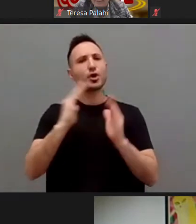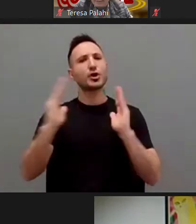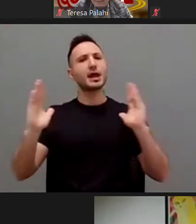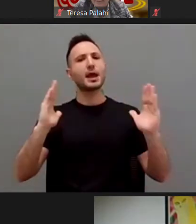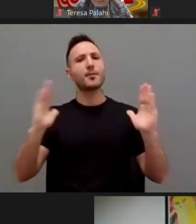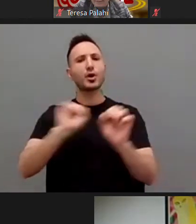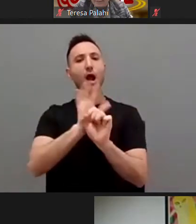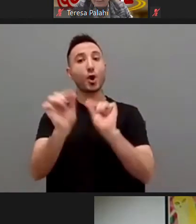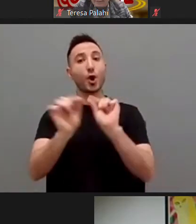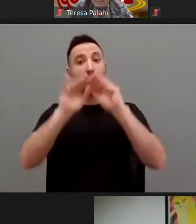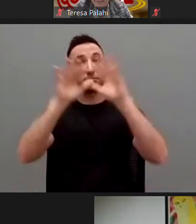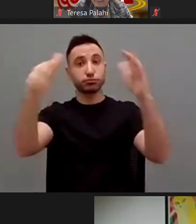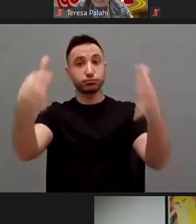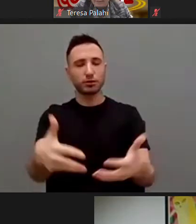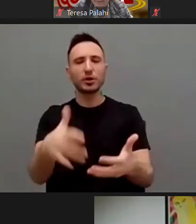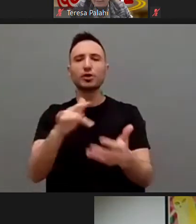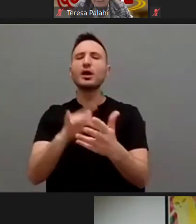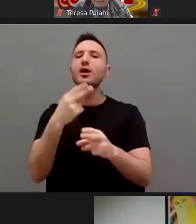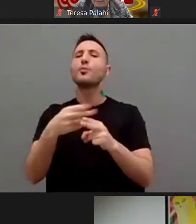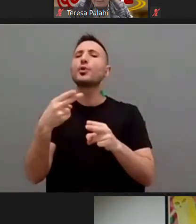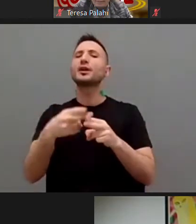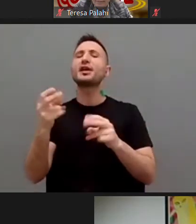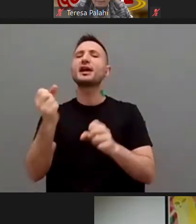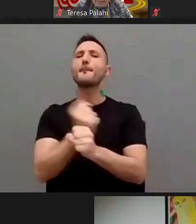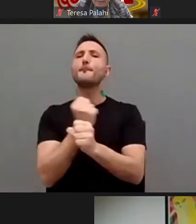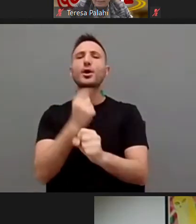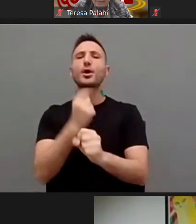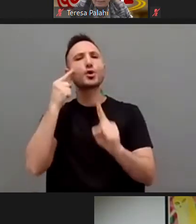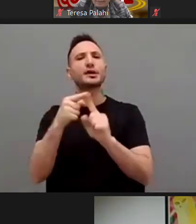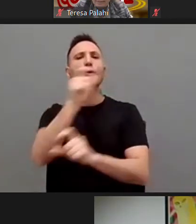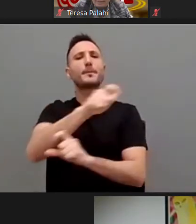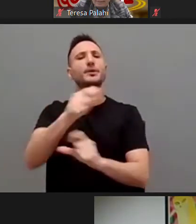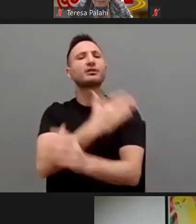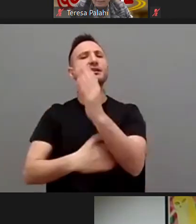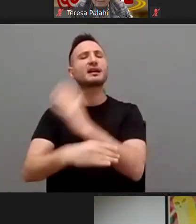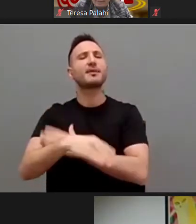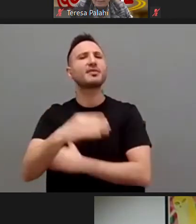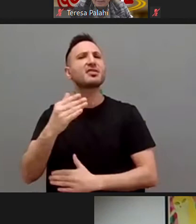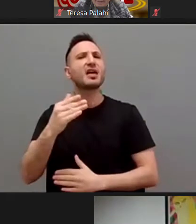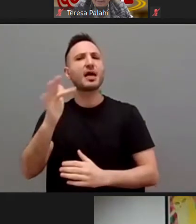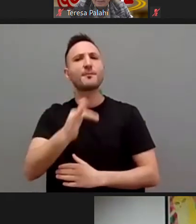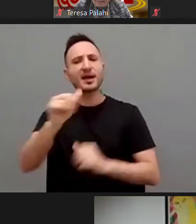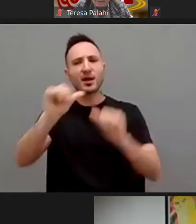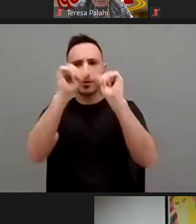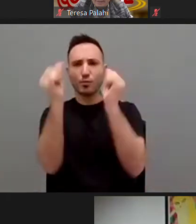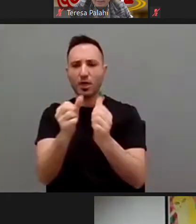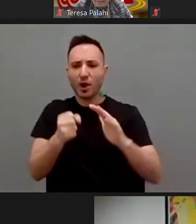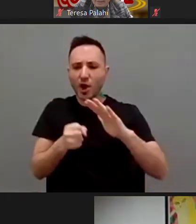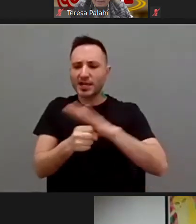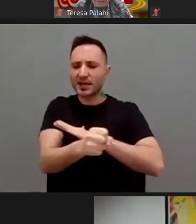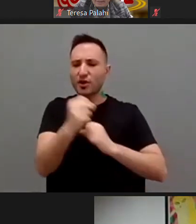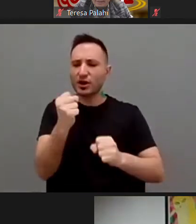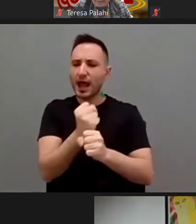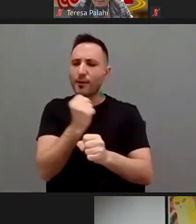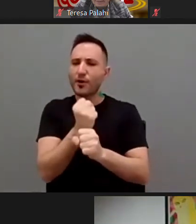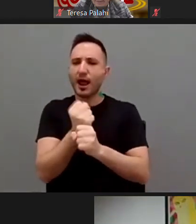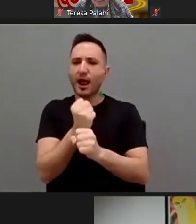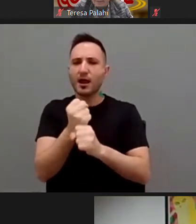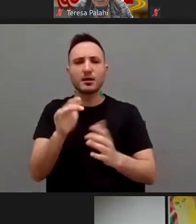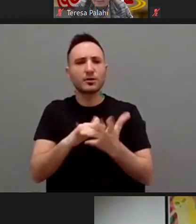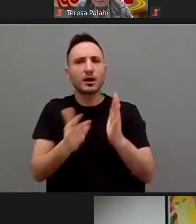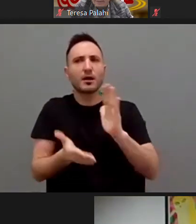políticas de empleo para personas con discapacidad y los modelos de inserción laboral? ¿Hacia dónde deben avanzar?